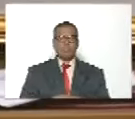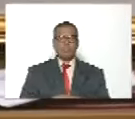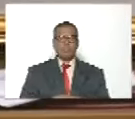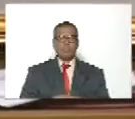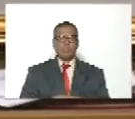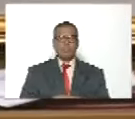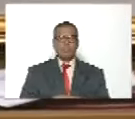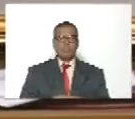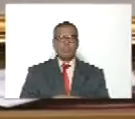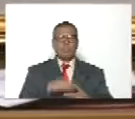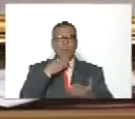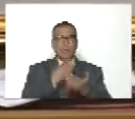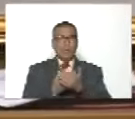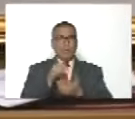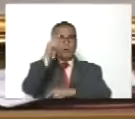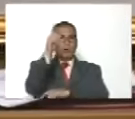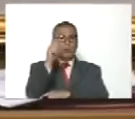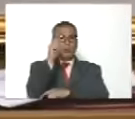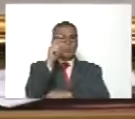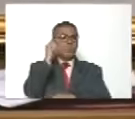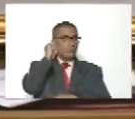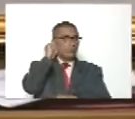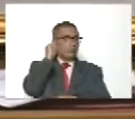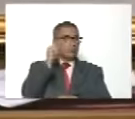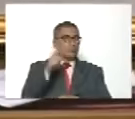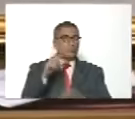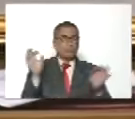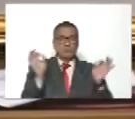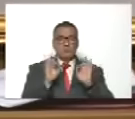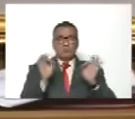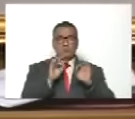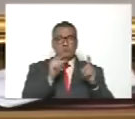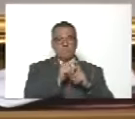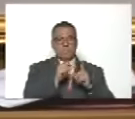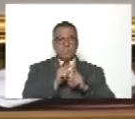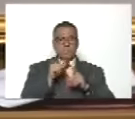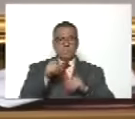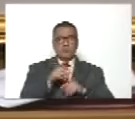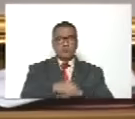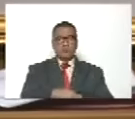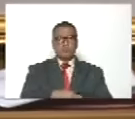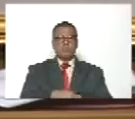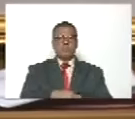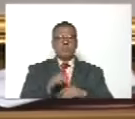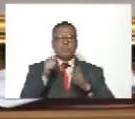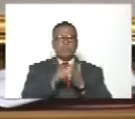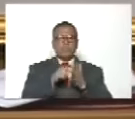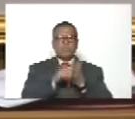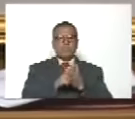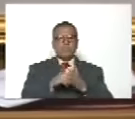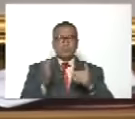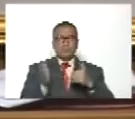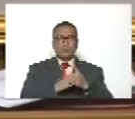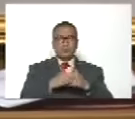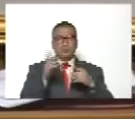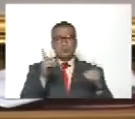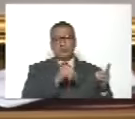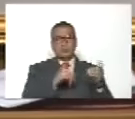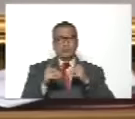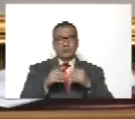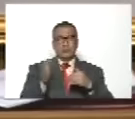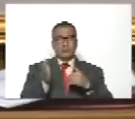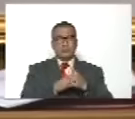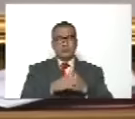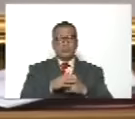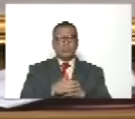Gracias, diputado. Muchas gracias, diputado. No hay más nadie anotado En este punto se va a cerrar el debate, se